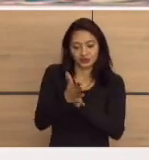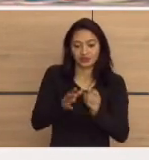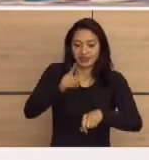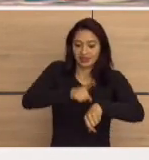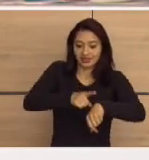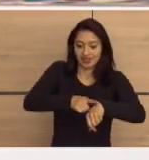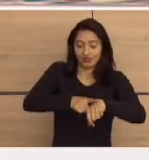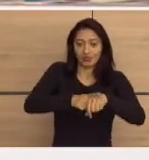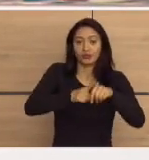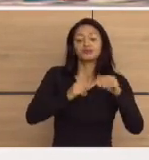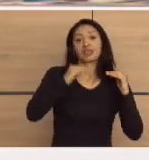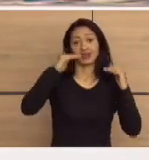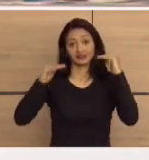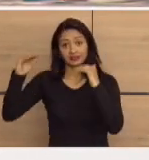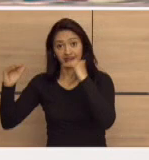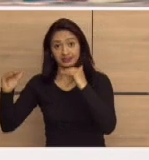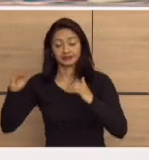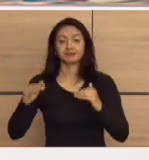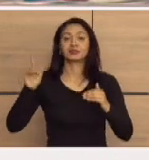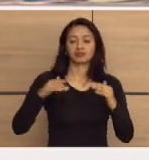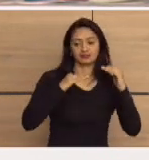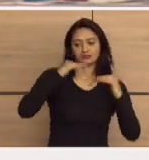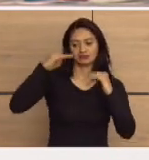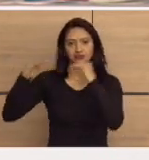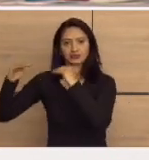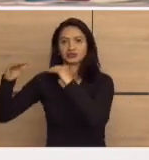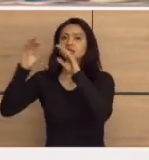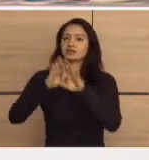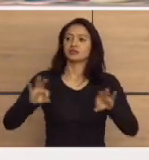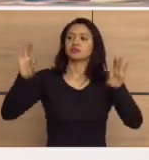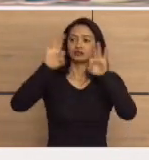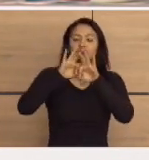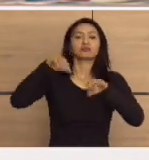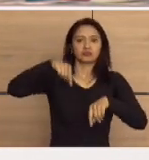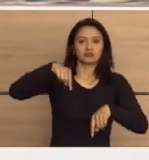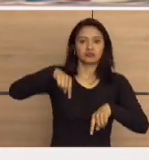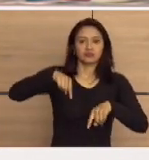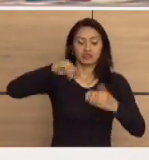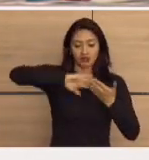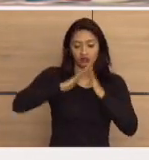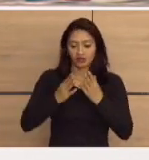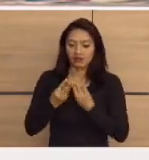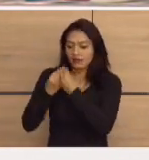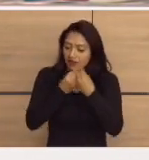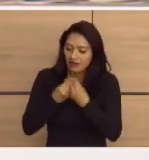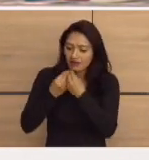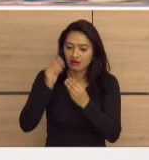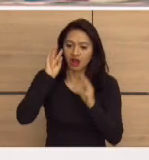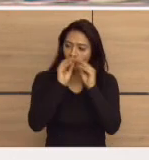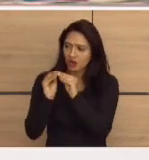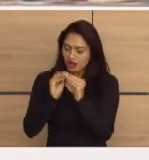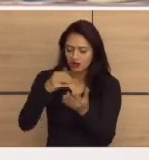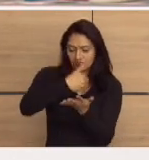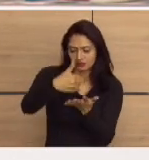de estándares. La actualización de los estándares será clave, es una de las funciones de la comisión, lo hablamos como lineamientos. Y